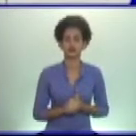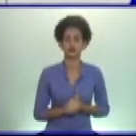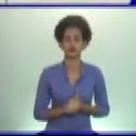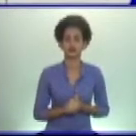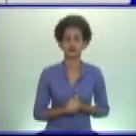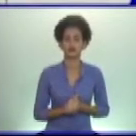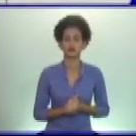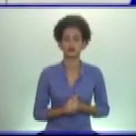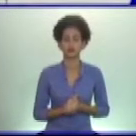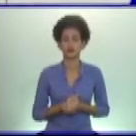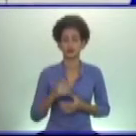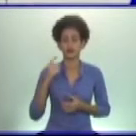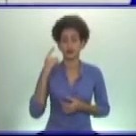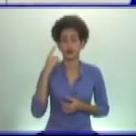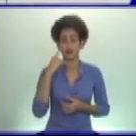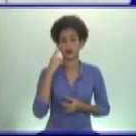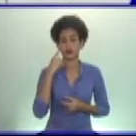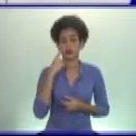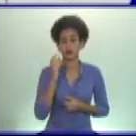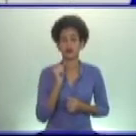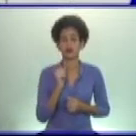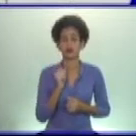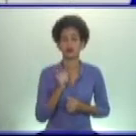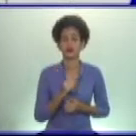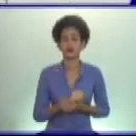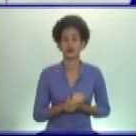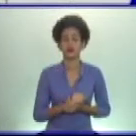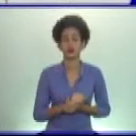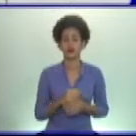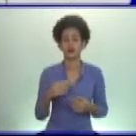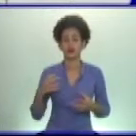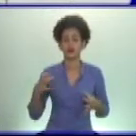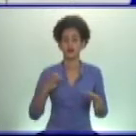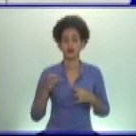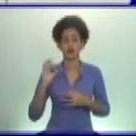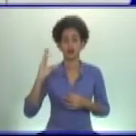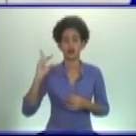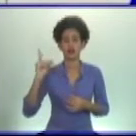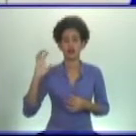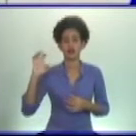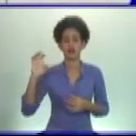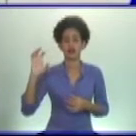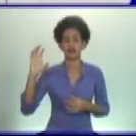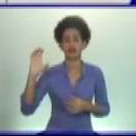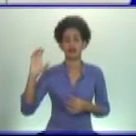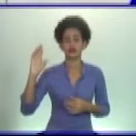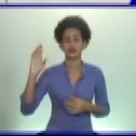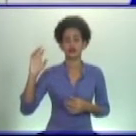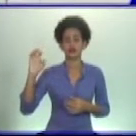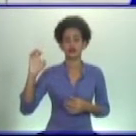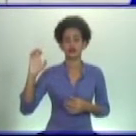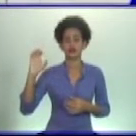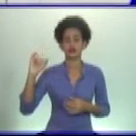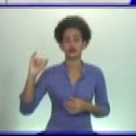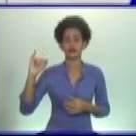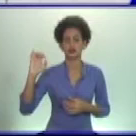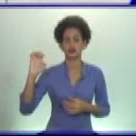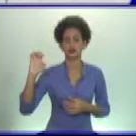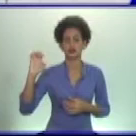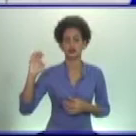caso, eso sucede cuando la función es decreciente. En este caso, esta función es decreciente para las x menores que